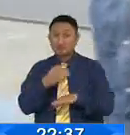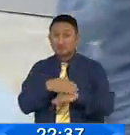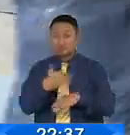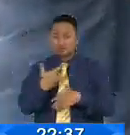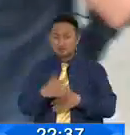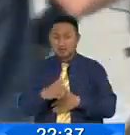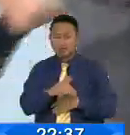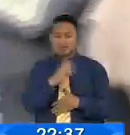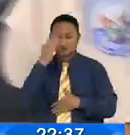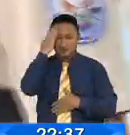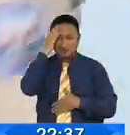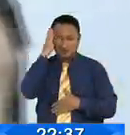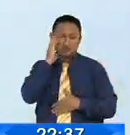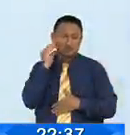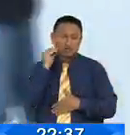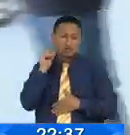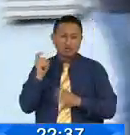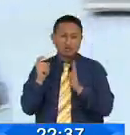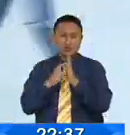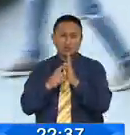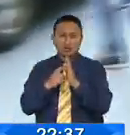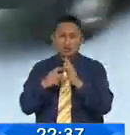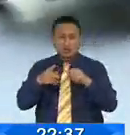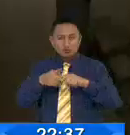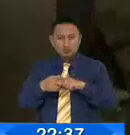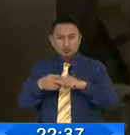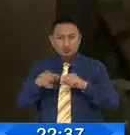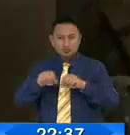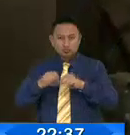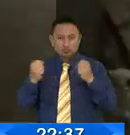en soldadura, cerrajería y metalmecánica.